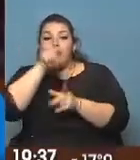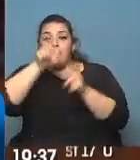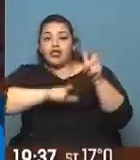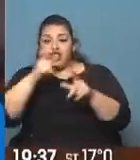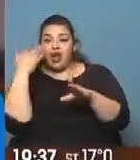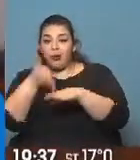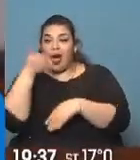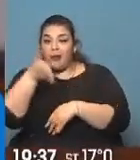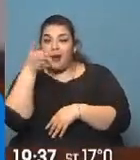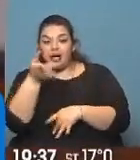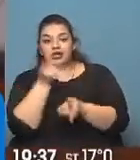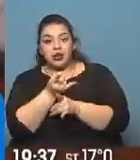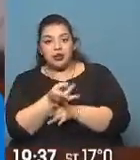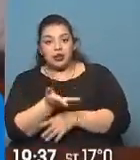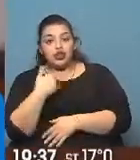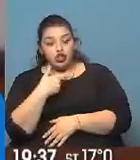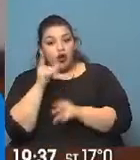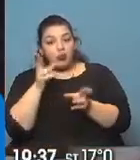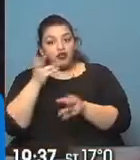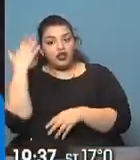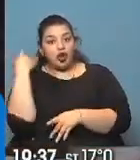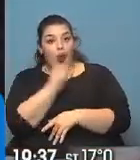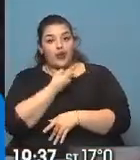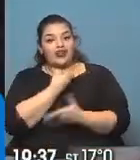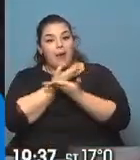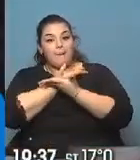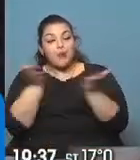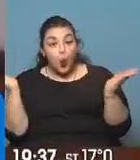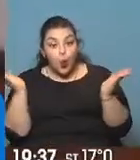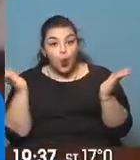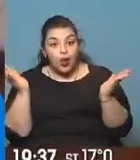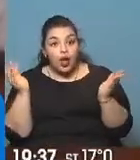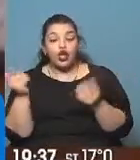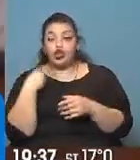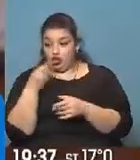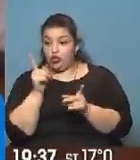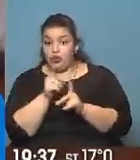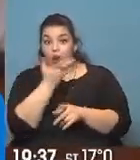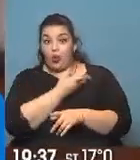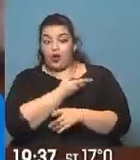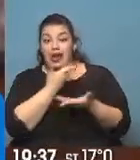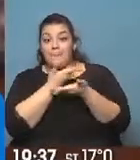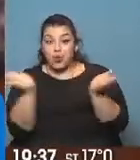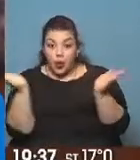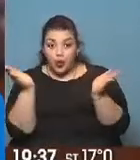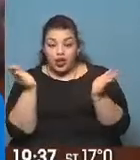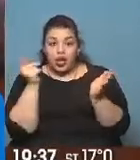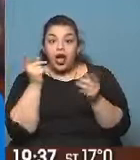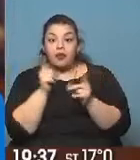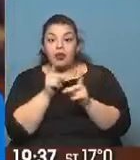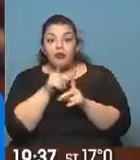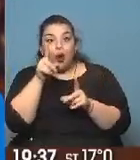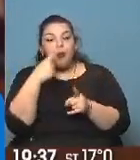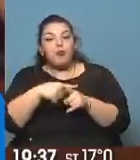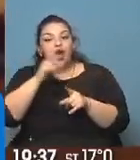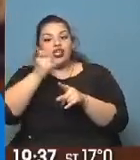yo soy docente en universidad pública y a nosotros los docentes universidad pública por título nos para más